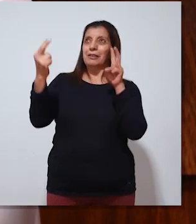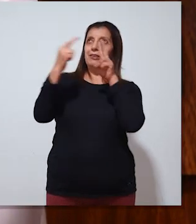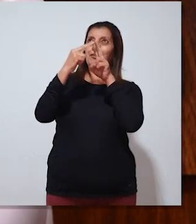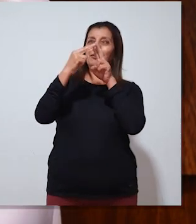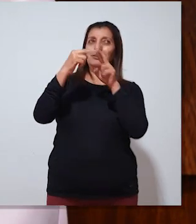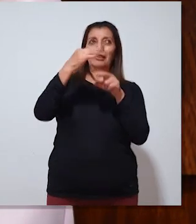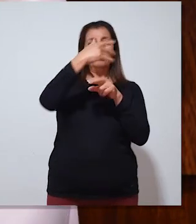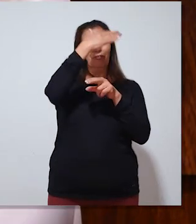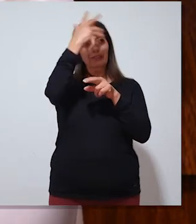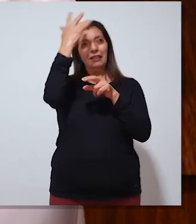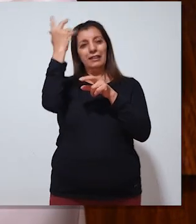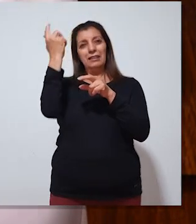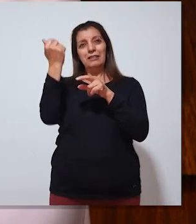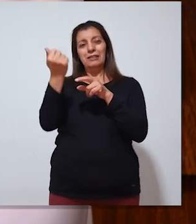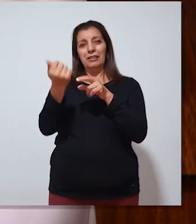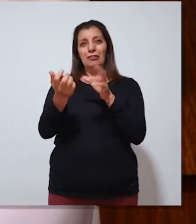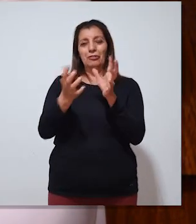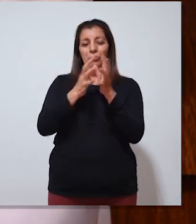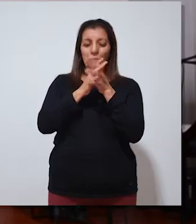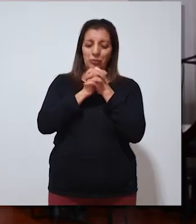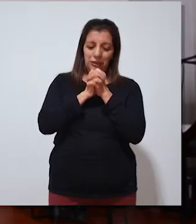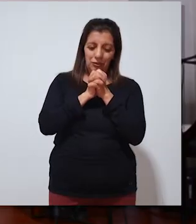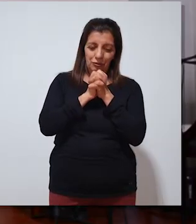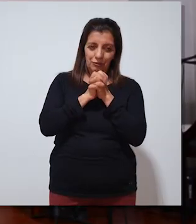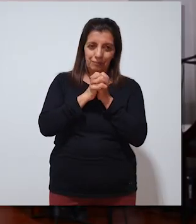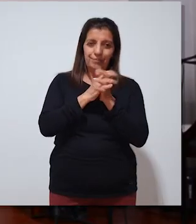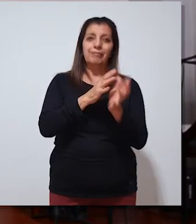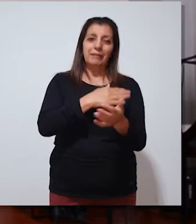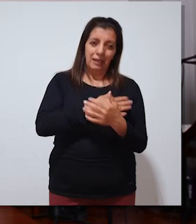por Jesucristo nuestro Señor. Amén.